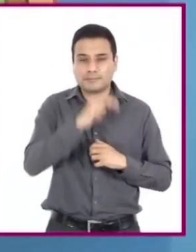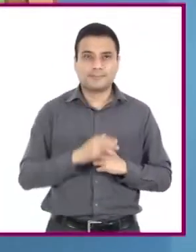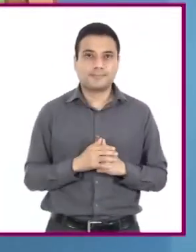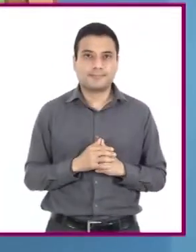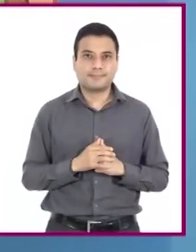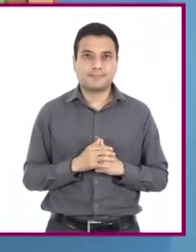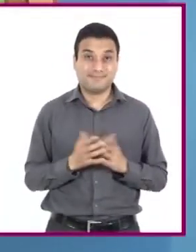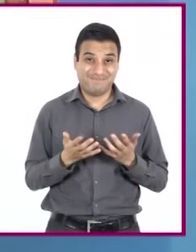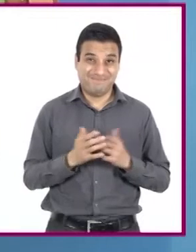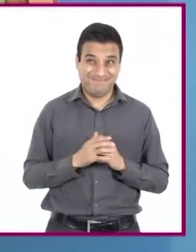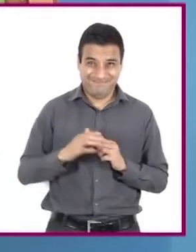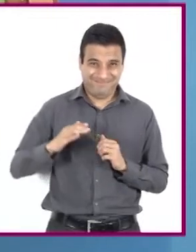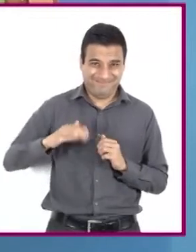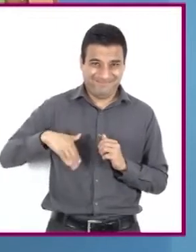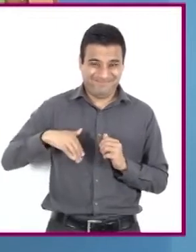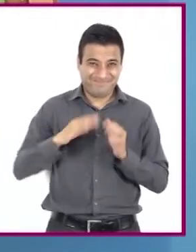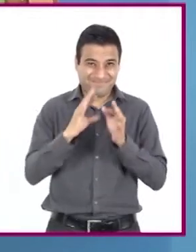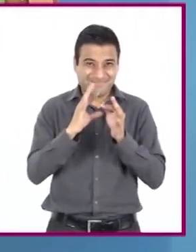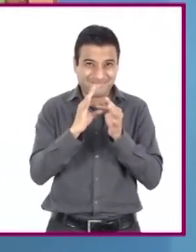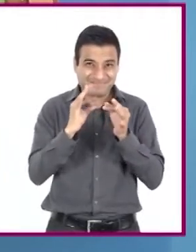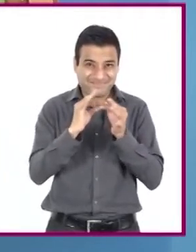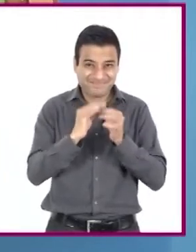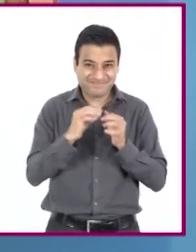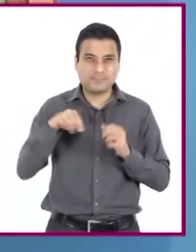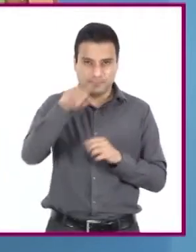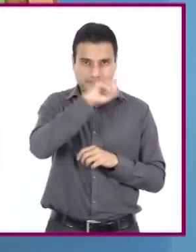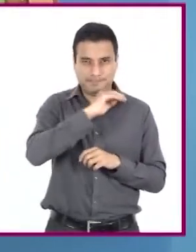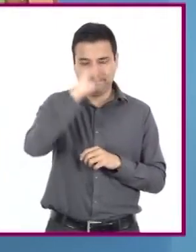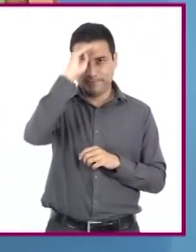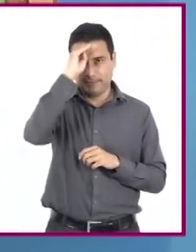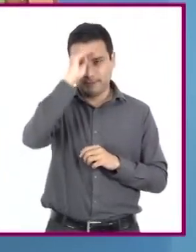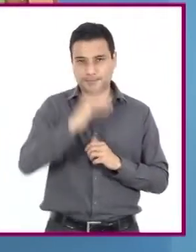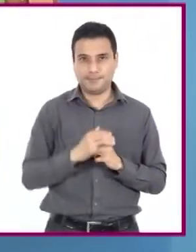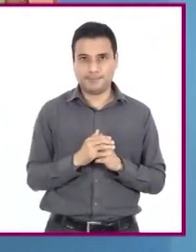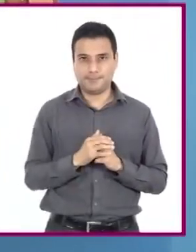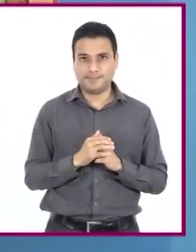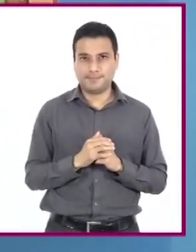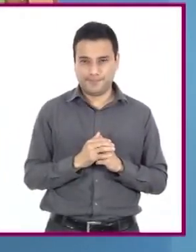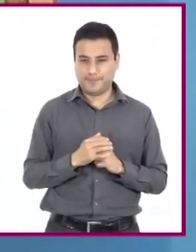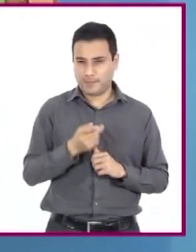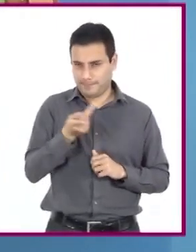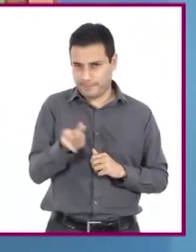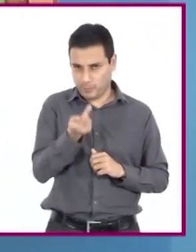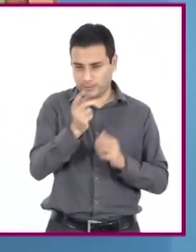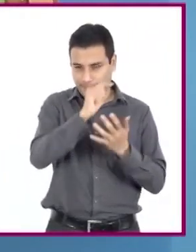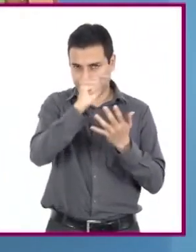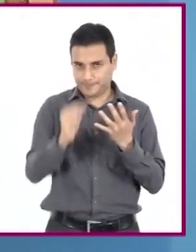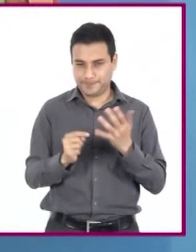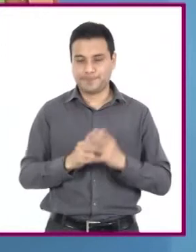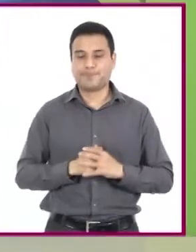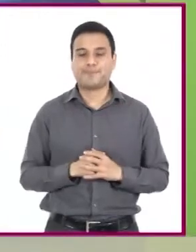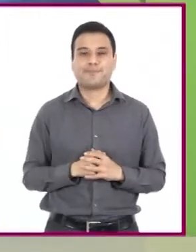A partir de lo mencionado, les invito a reflexionar sobre las siguientes preguntas.